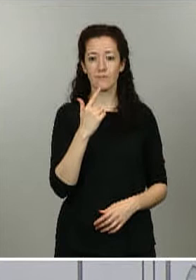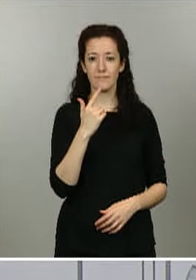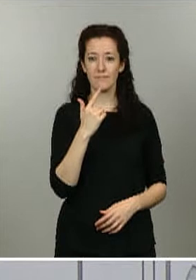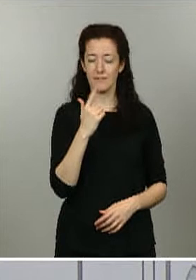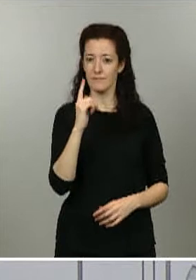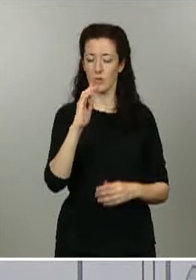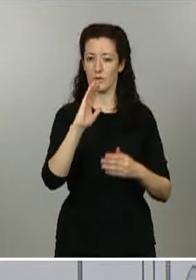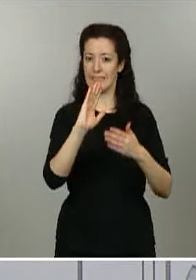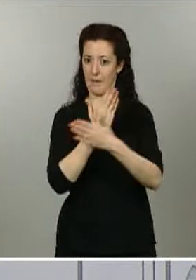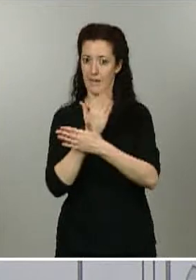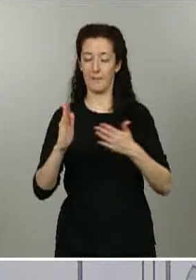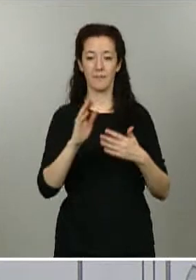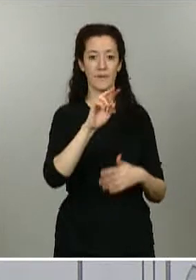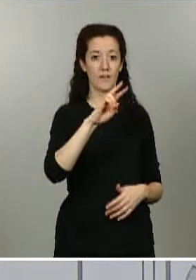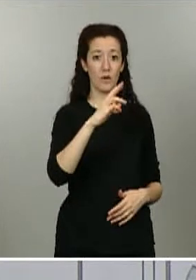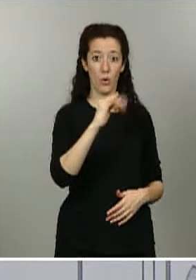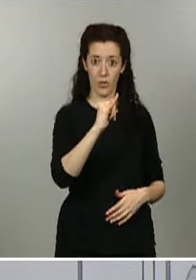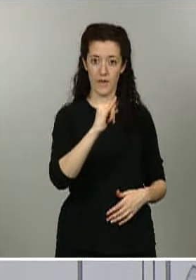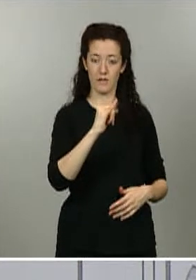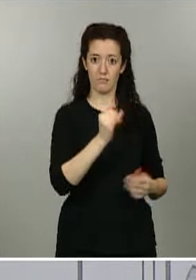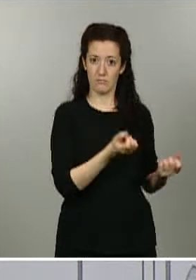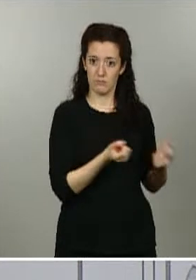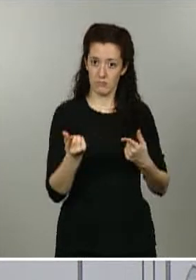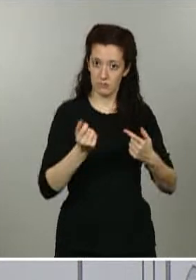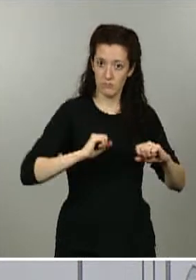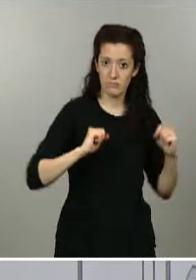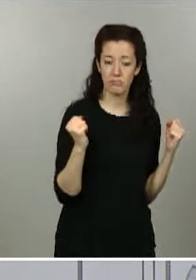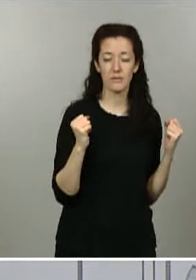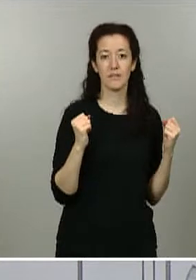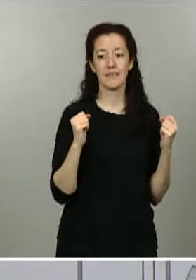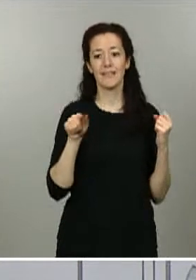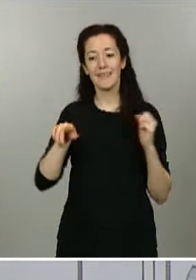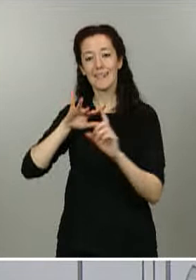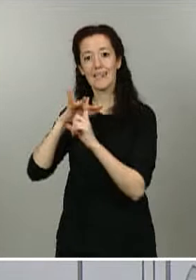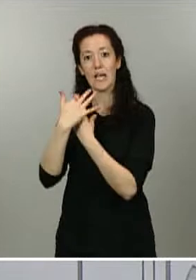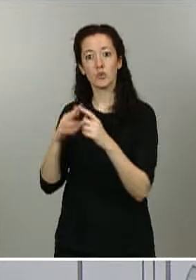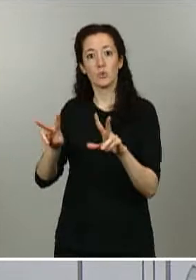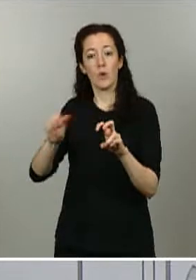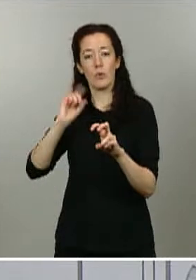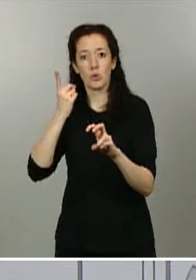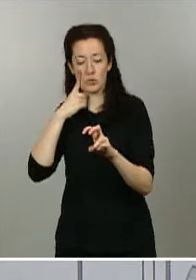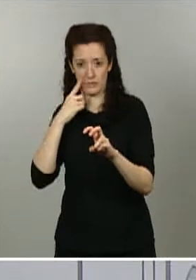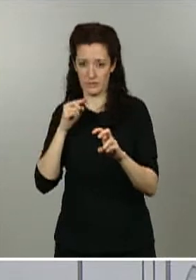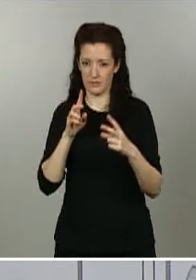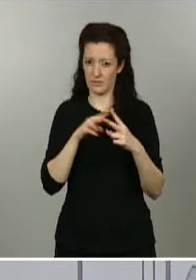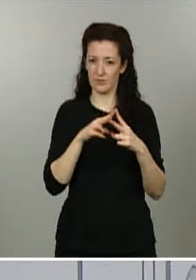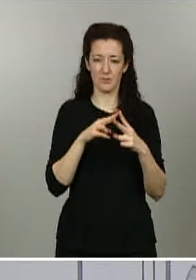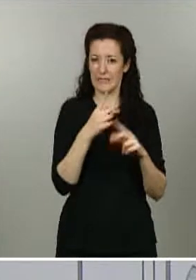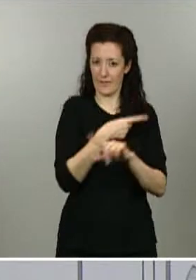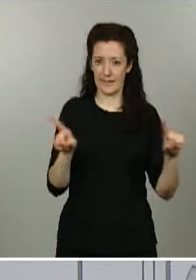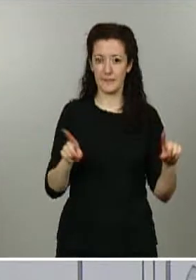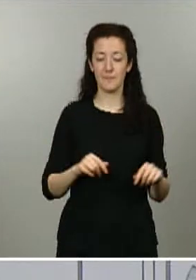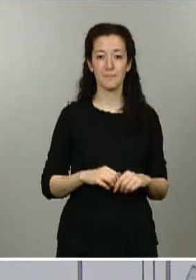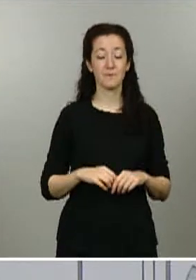lo que significa el número de nuevos casos. El ingreso en UCI es una fase final, que